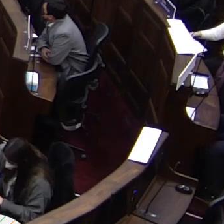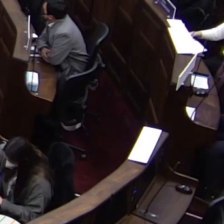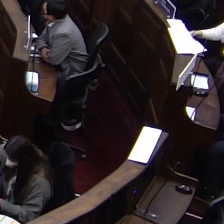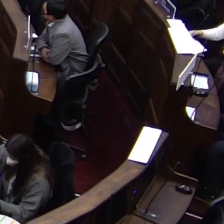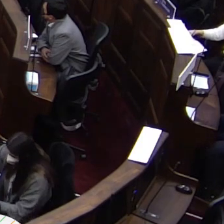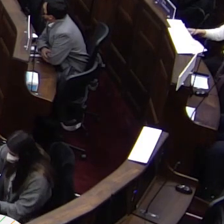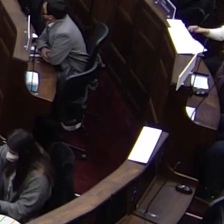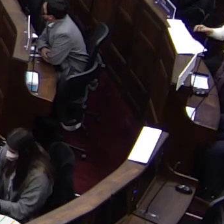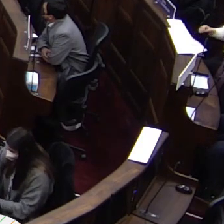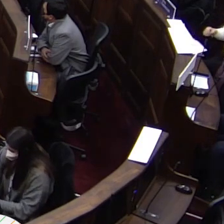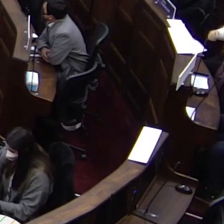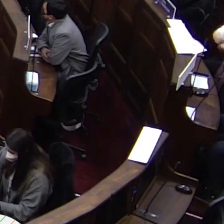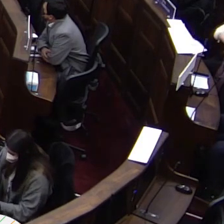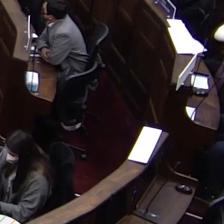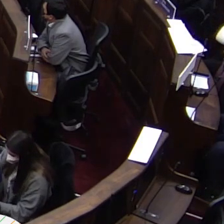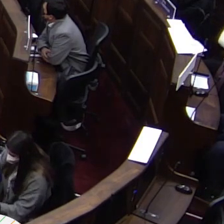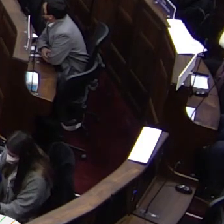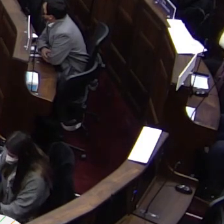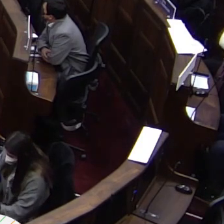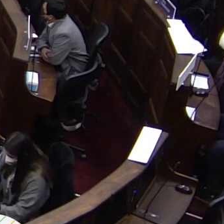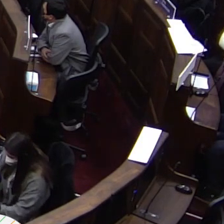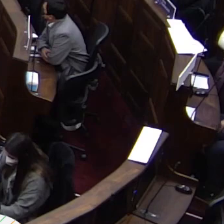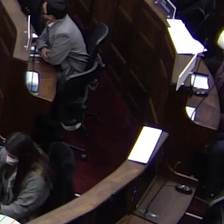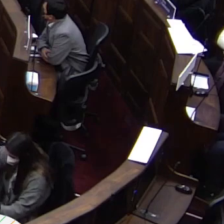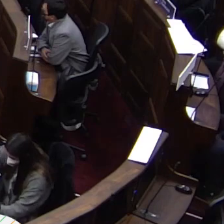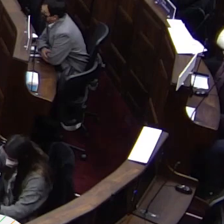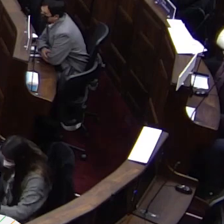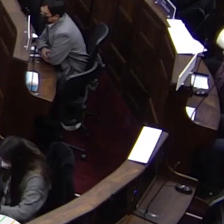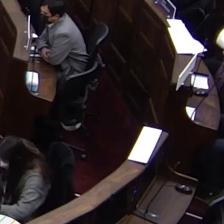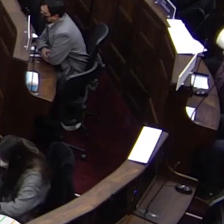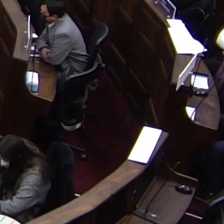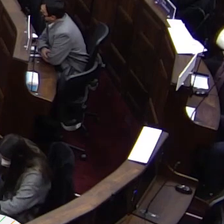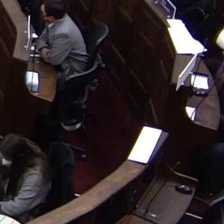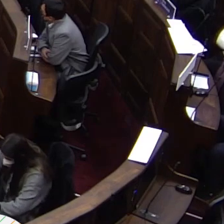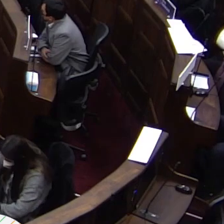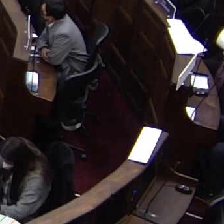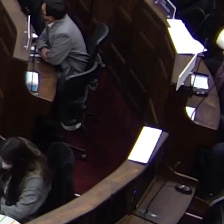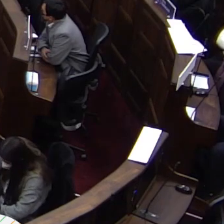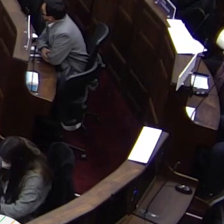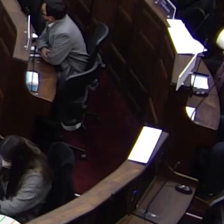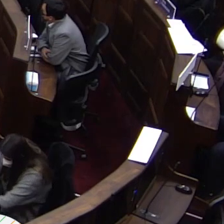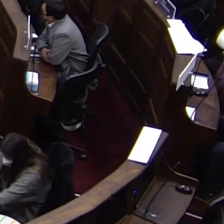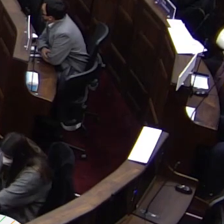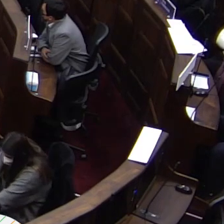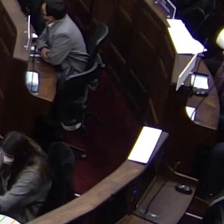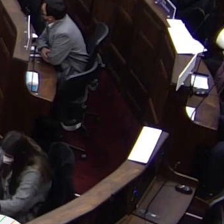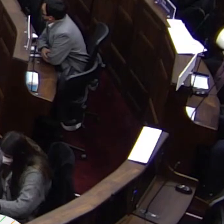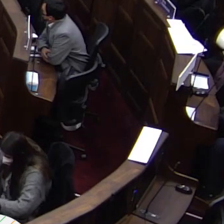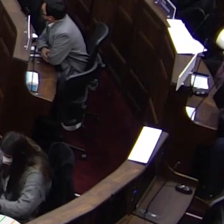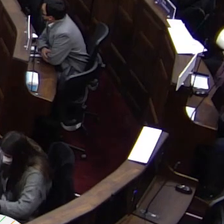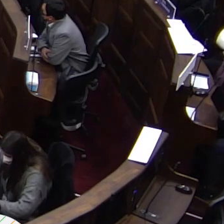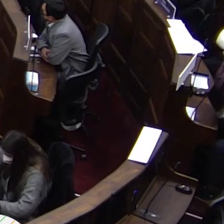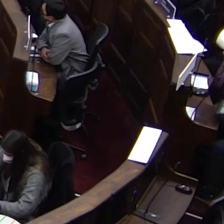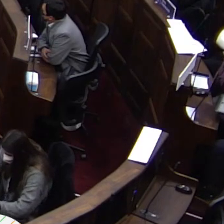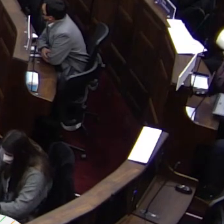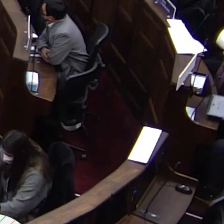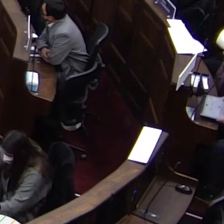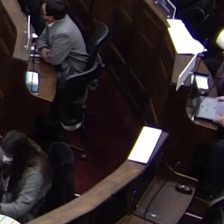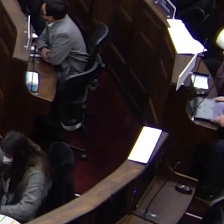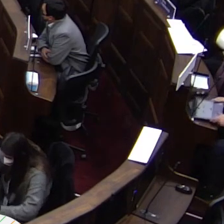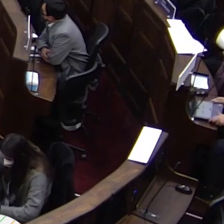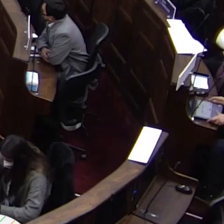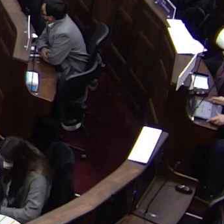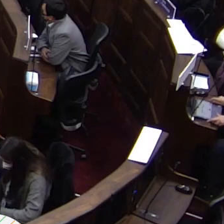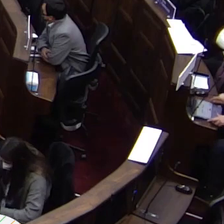antecedentes la presidenta de la Convención me destinó a acompañarlos esta tarde en esta